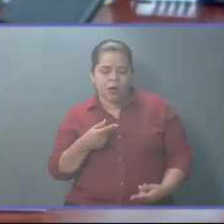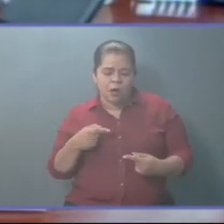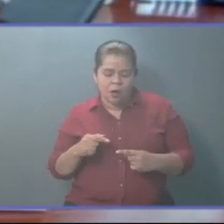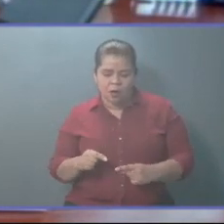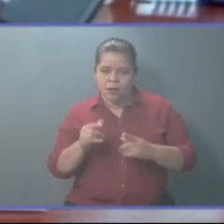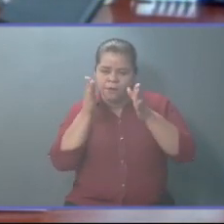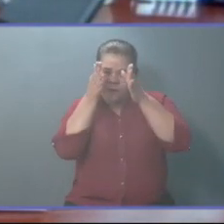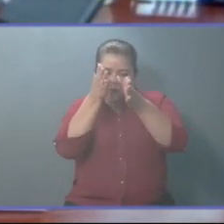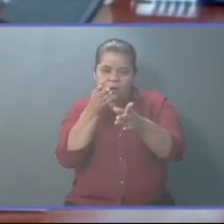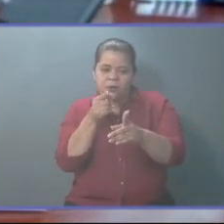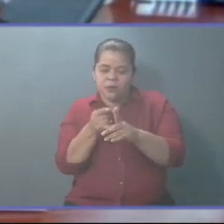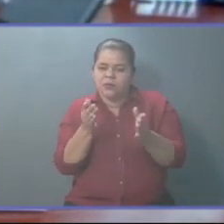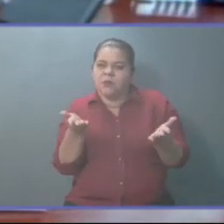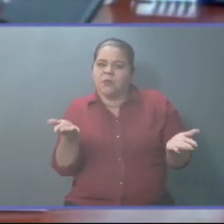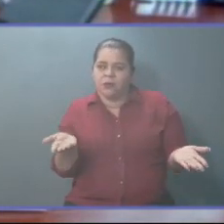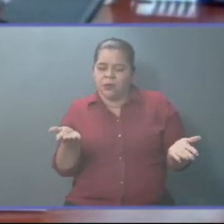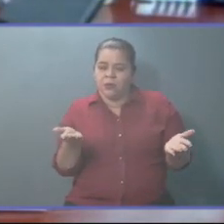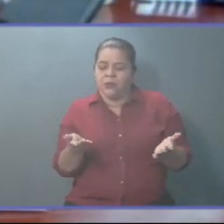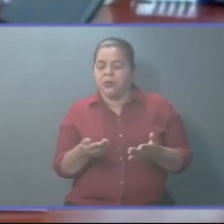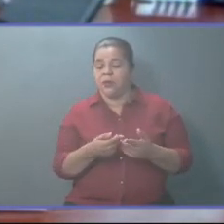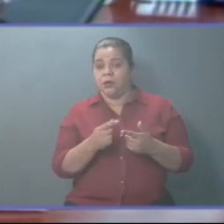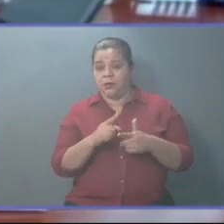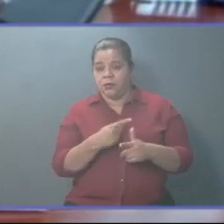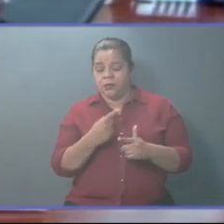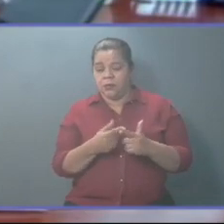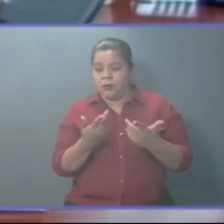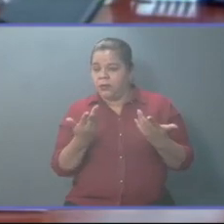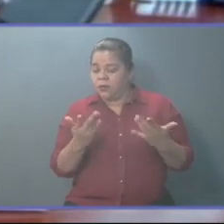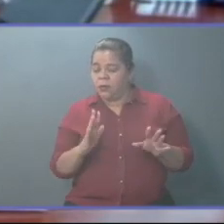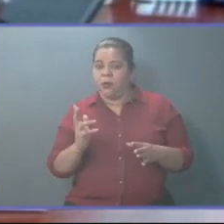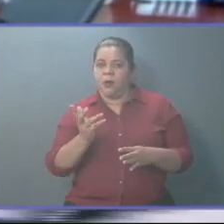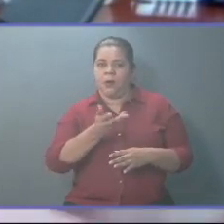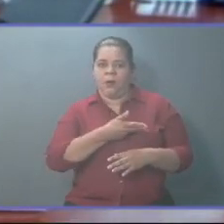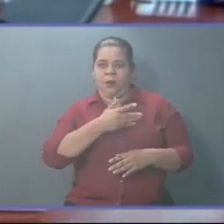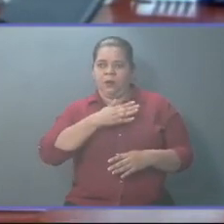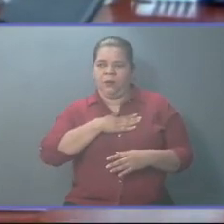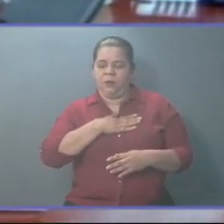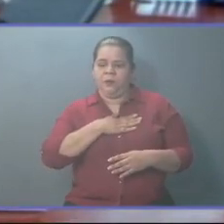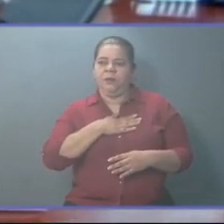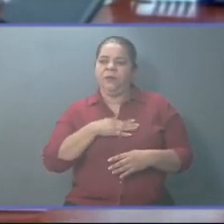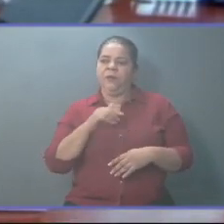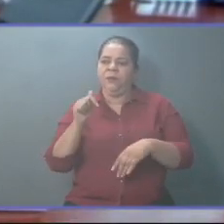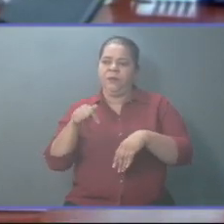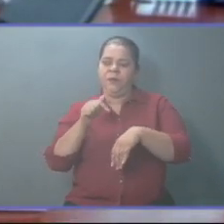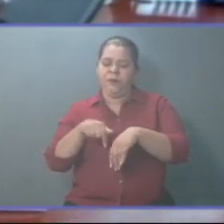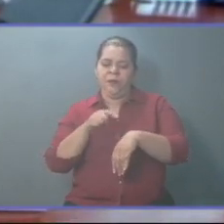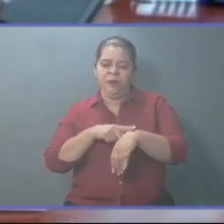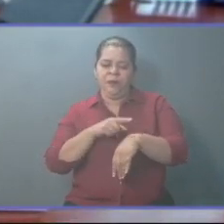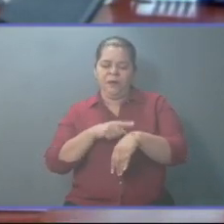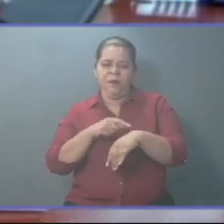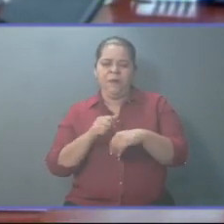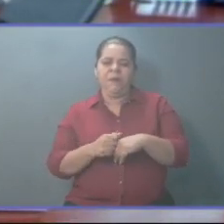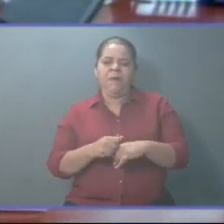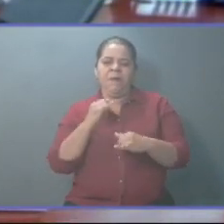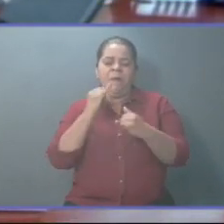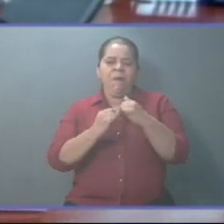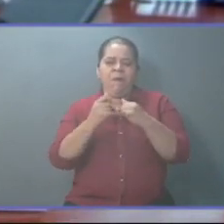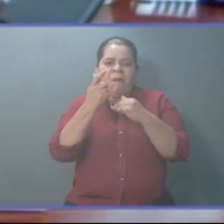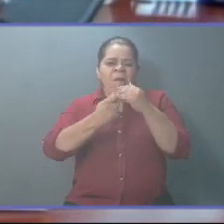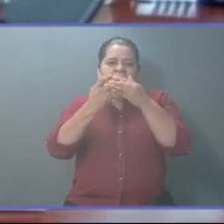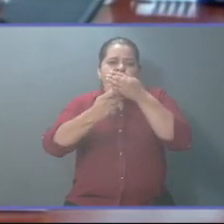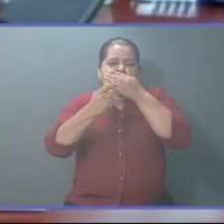eso? Es porque evidentemente hemos tenido en este transcurrir de los últimos